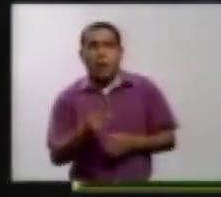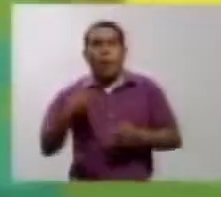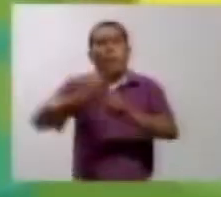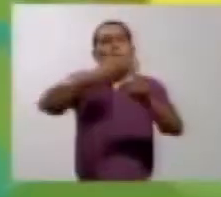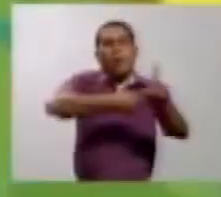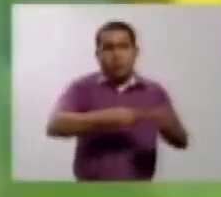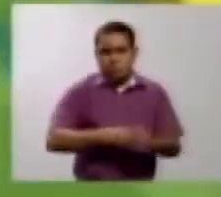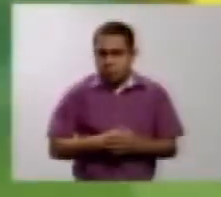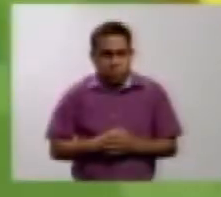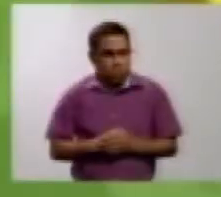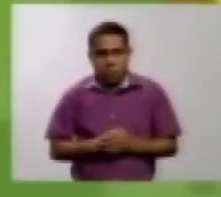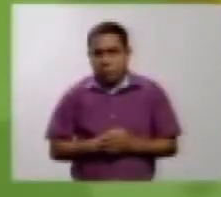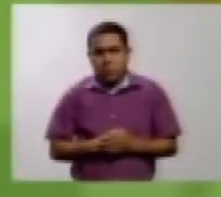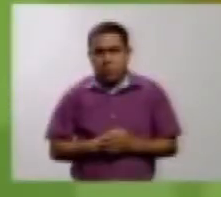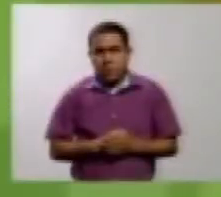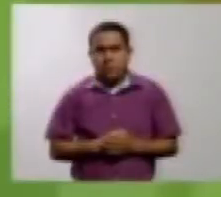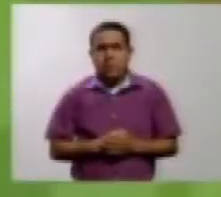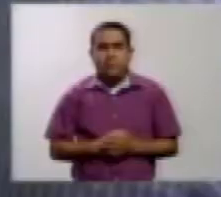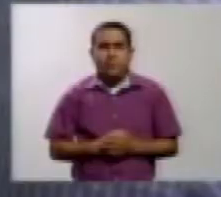impuestos.